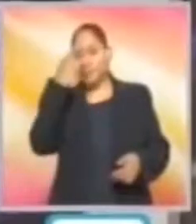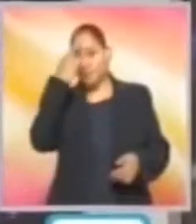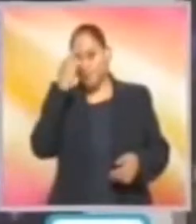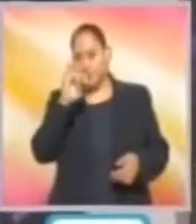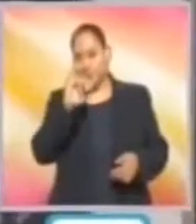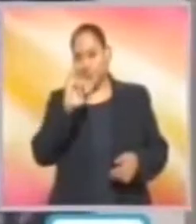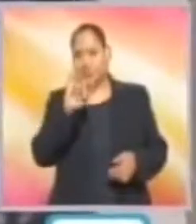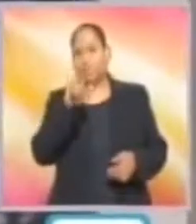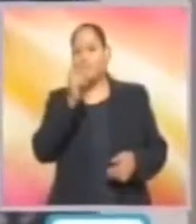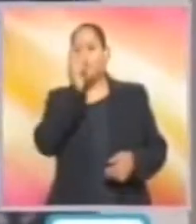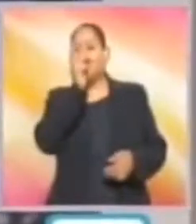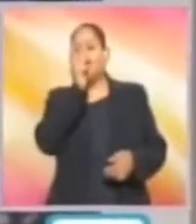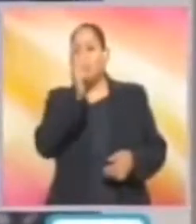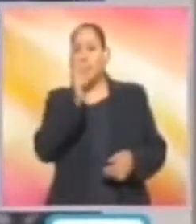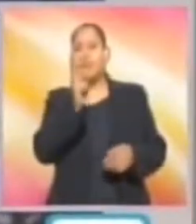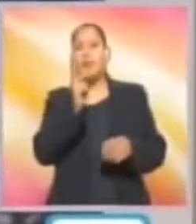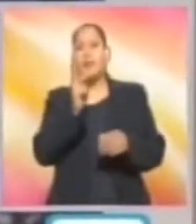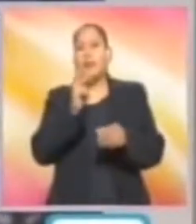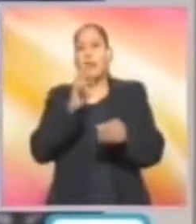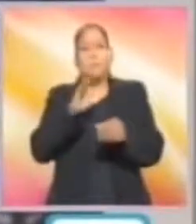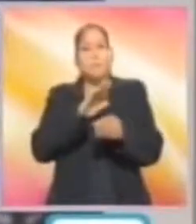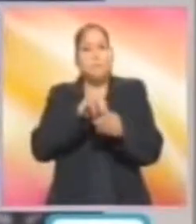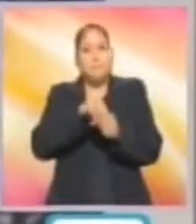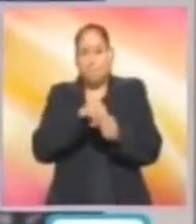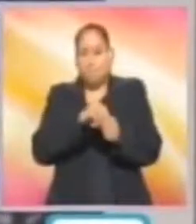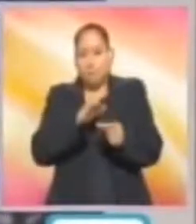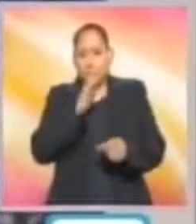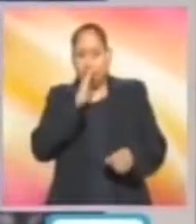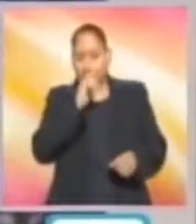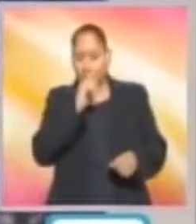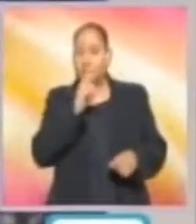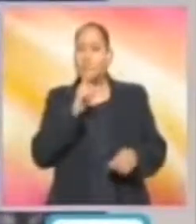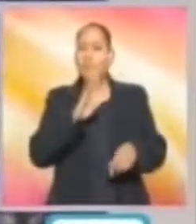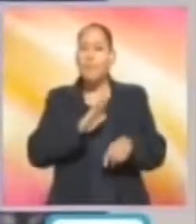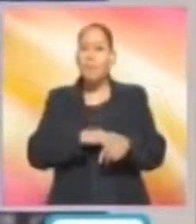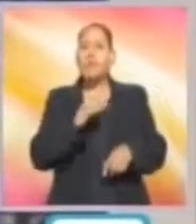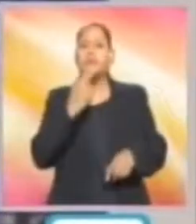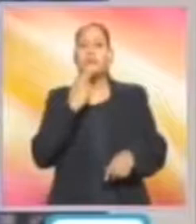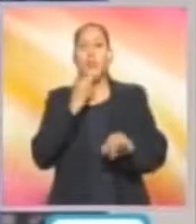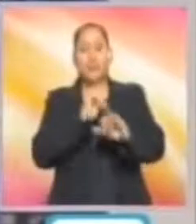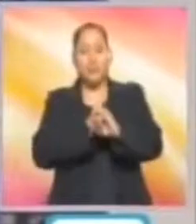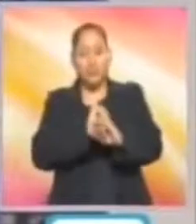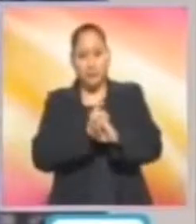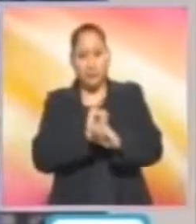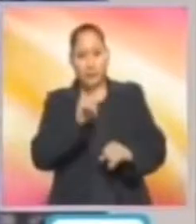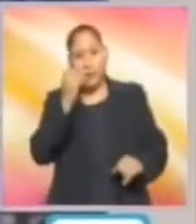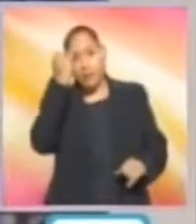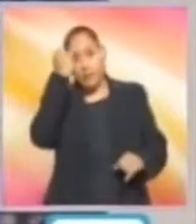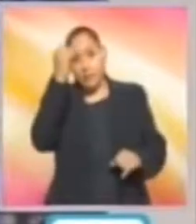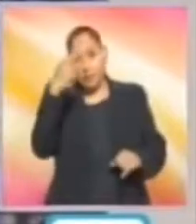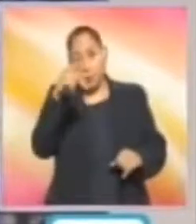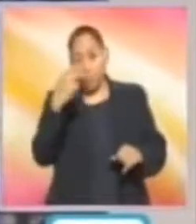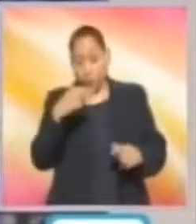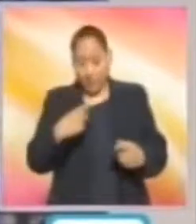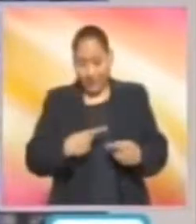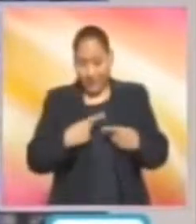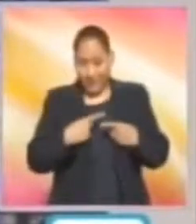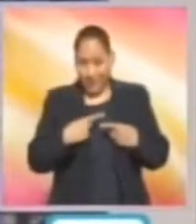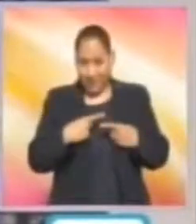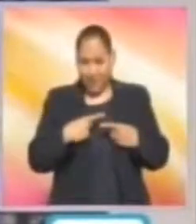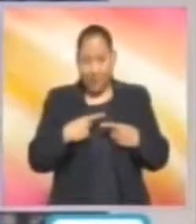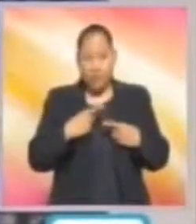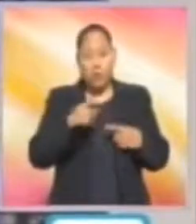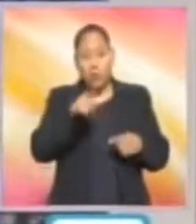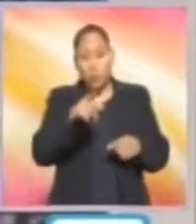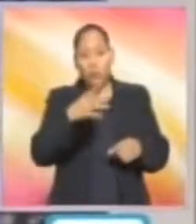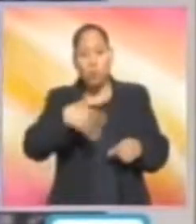mucha razón, usas la palabra incontenible. Y es que cada vez usamos más el Internet, pero ¿se imagina usted que sus datos personales y toda